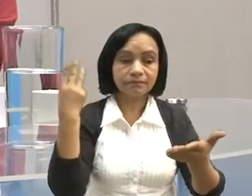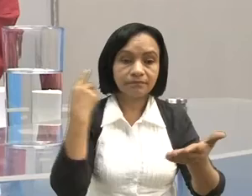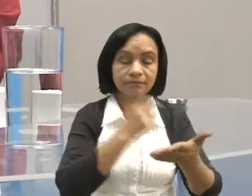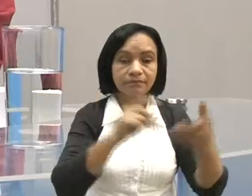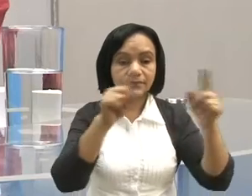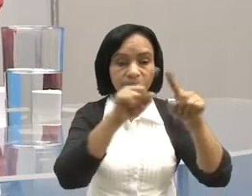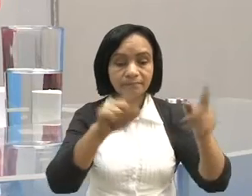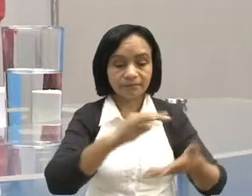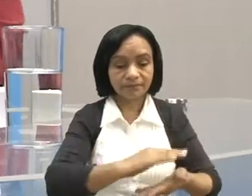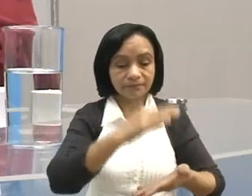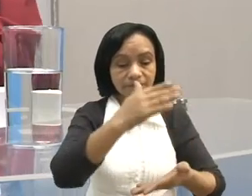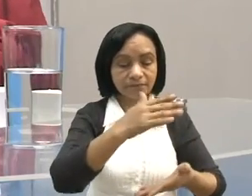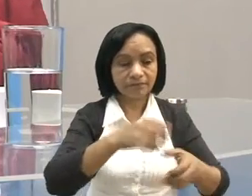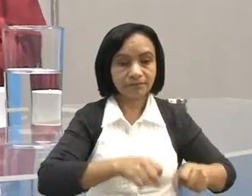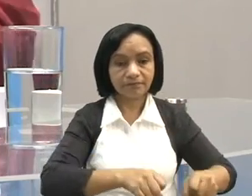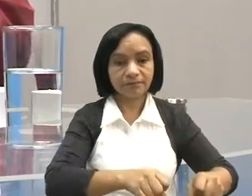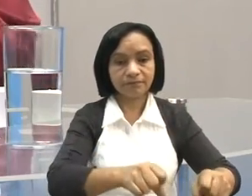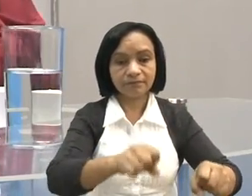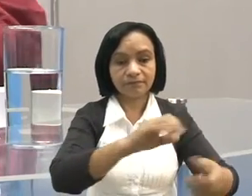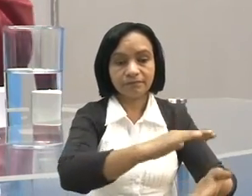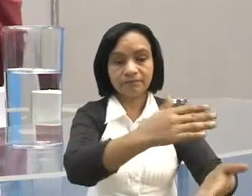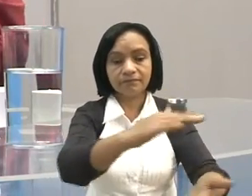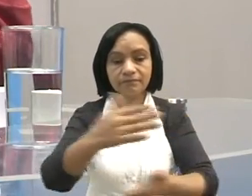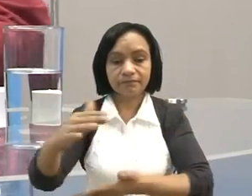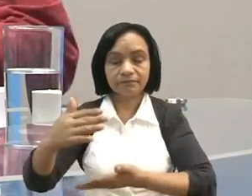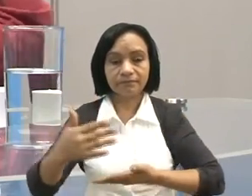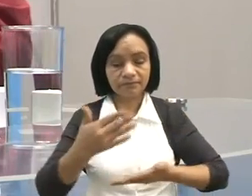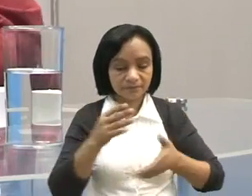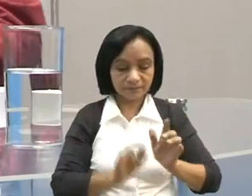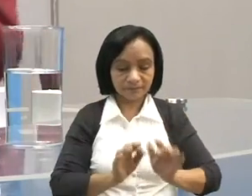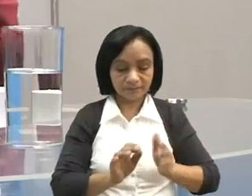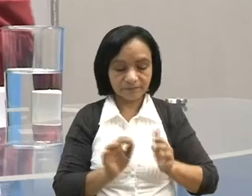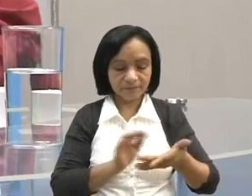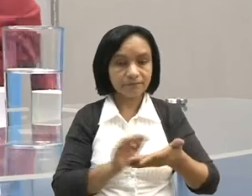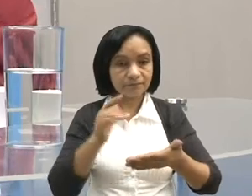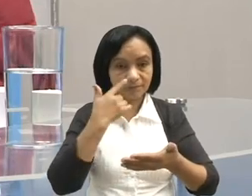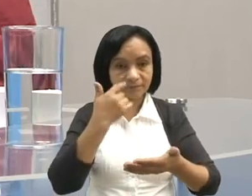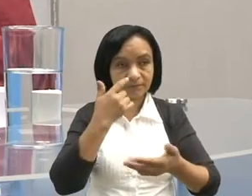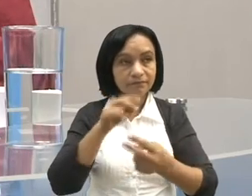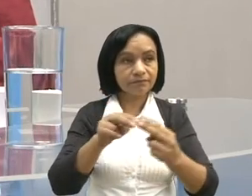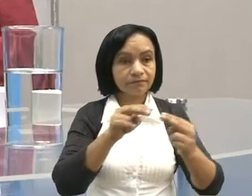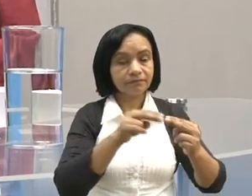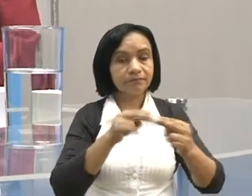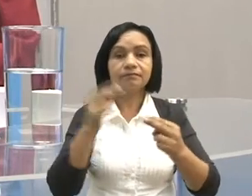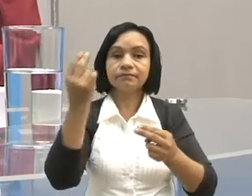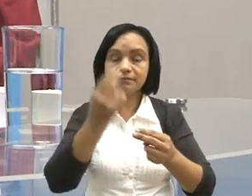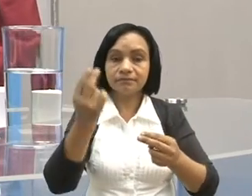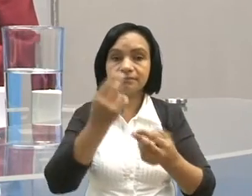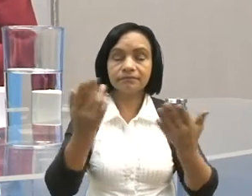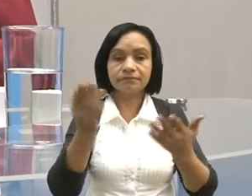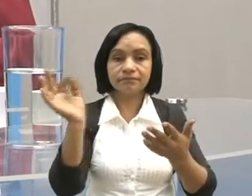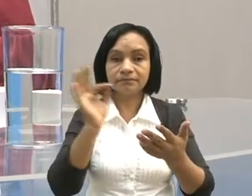digitales móviles, o sea que puede desplazar al aula, lo utiliza, el muchacho maneja y conoce a través de también del uso de la tecnología